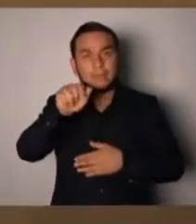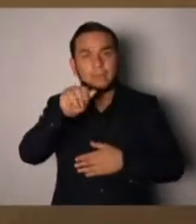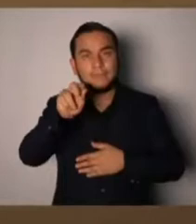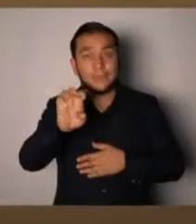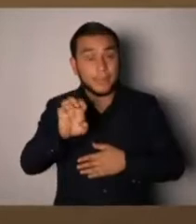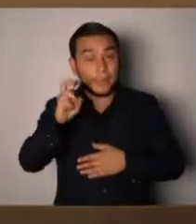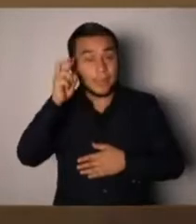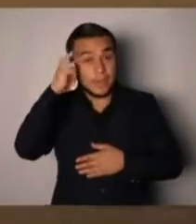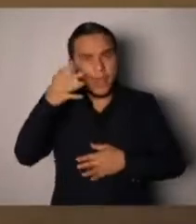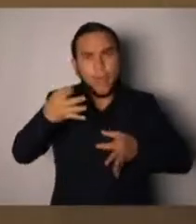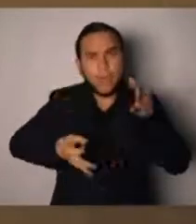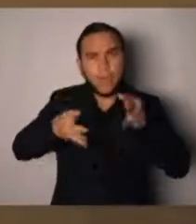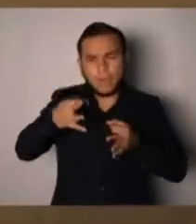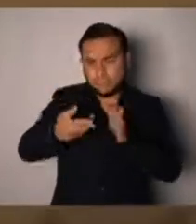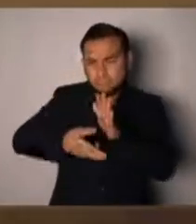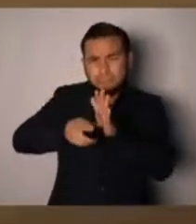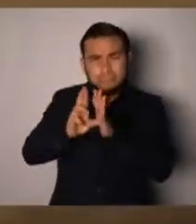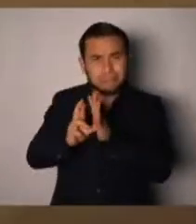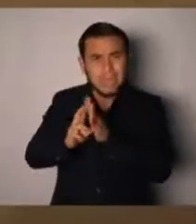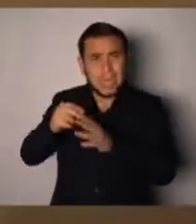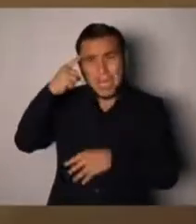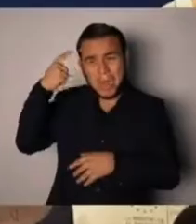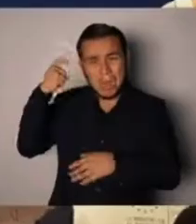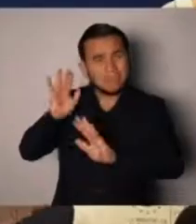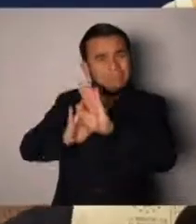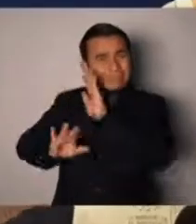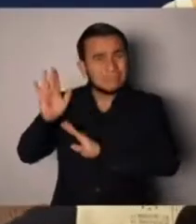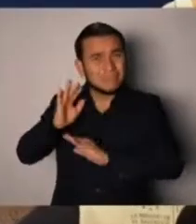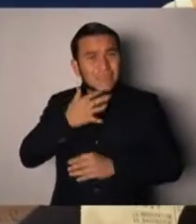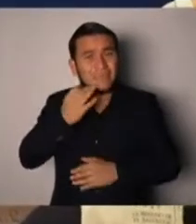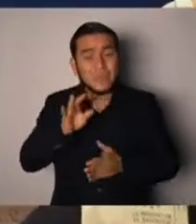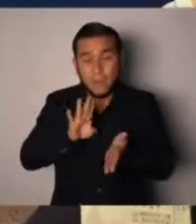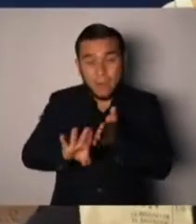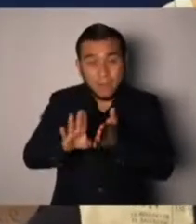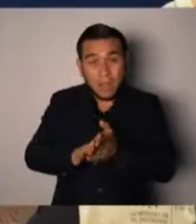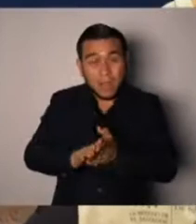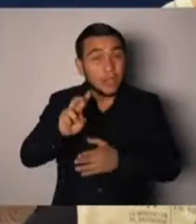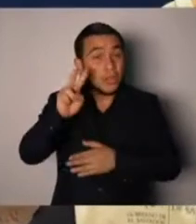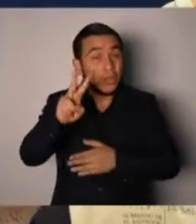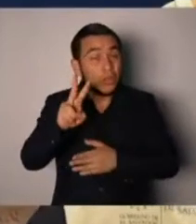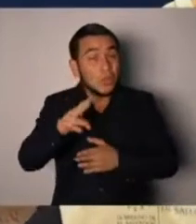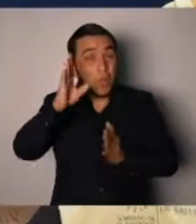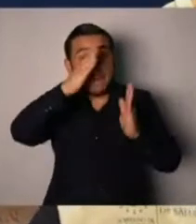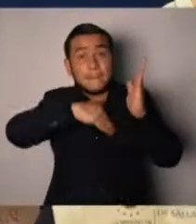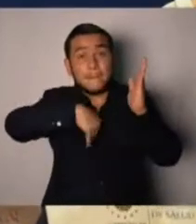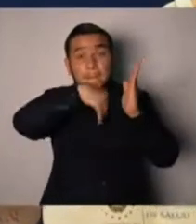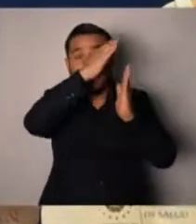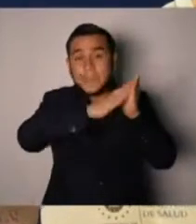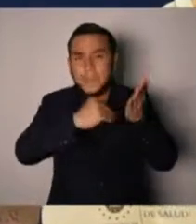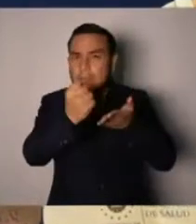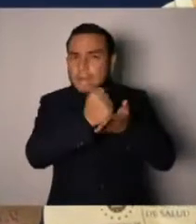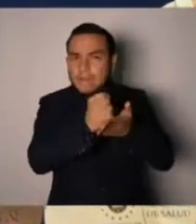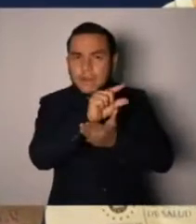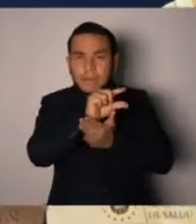de justicia restaurativa de memoria histórica no compraron dos cubetas de pintura en diez años no les alcanzó el tiempo